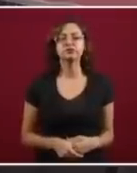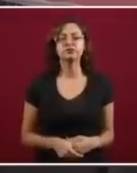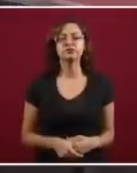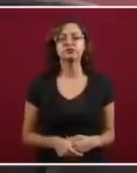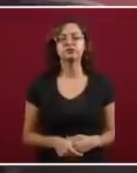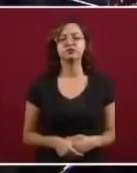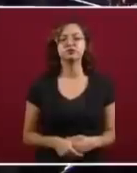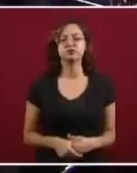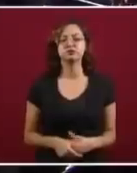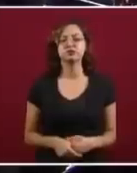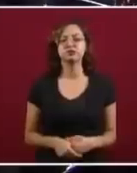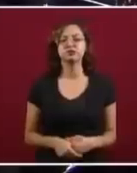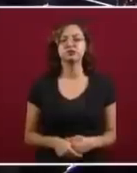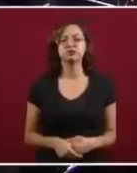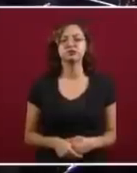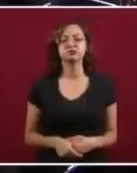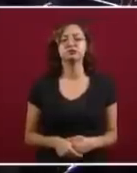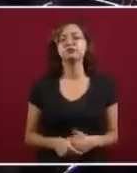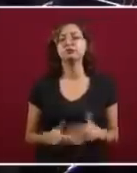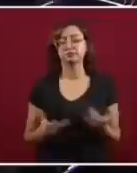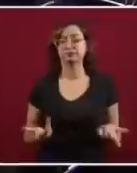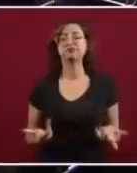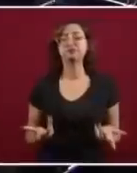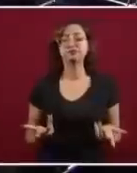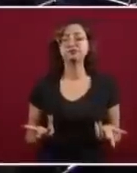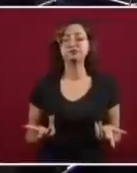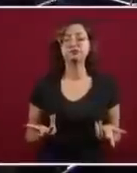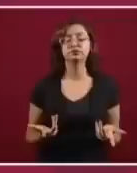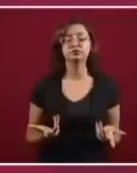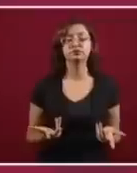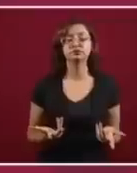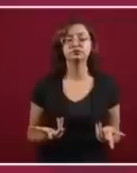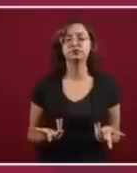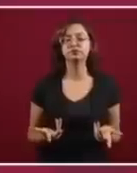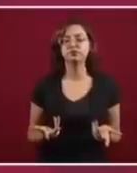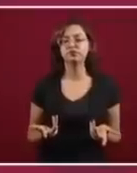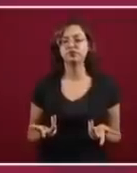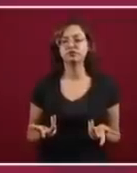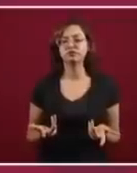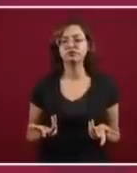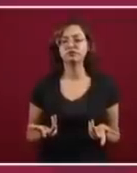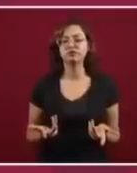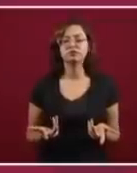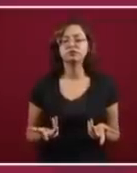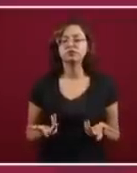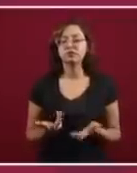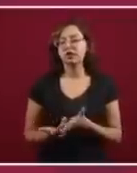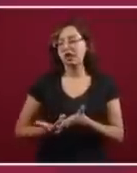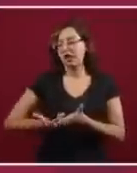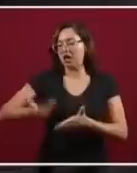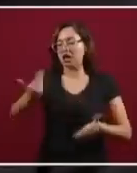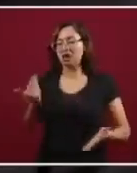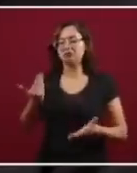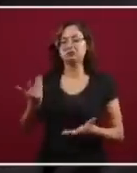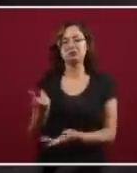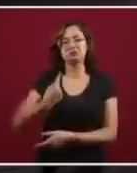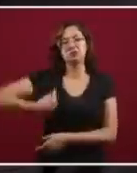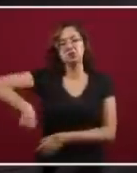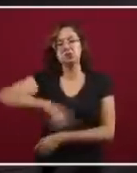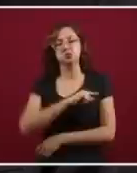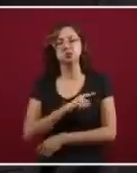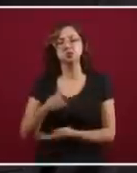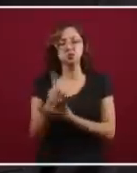y tan es así que nosotros no teníamos el problema de consumo